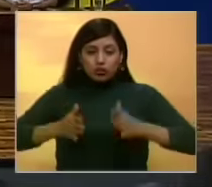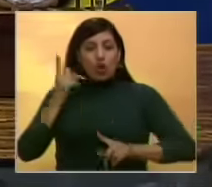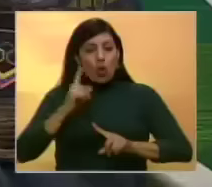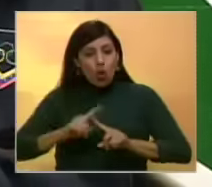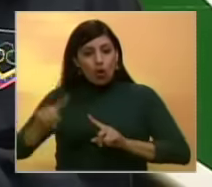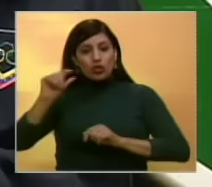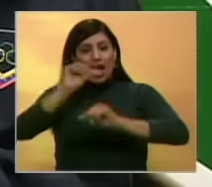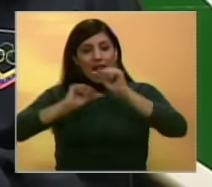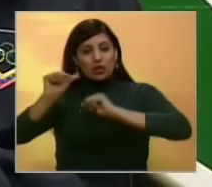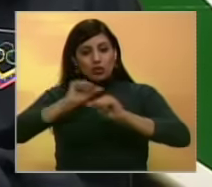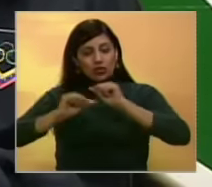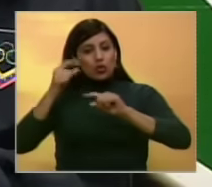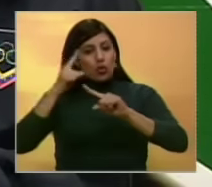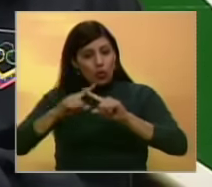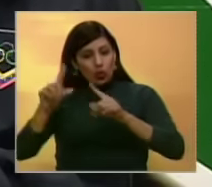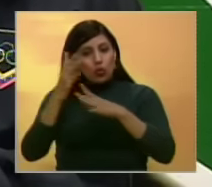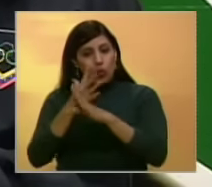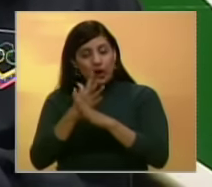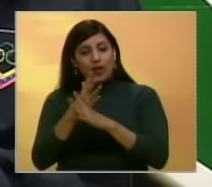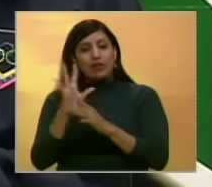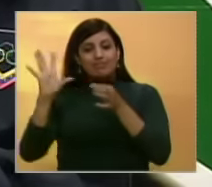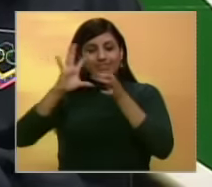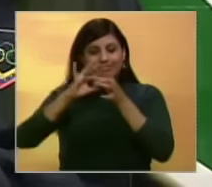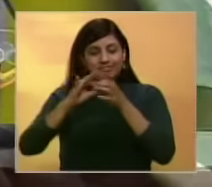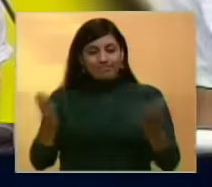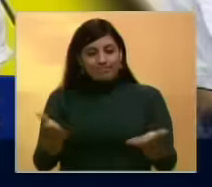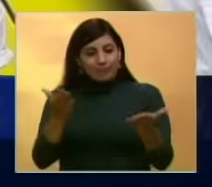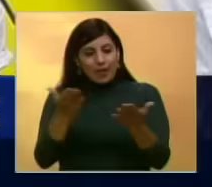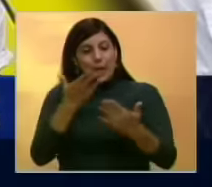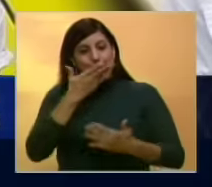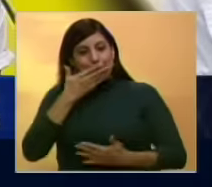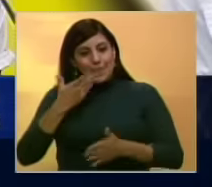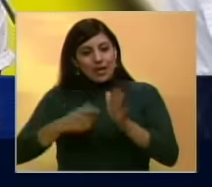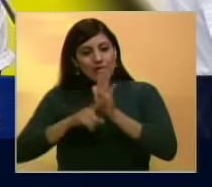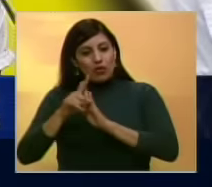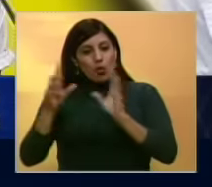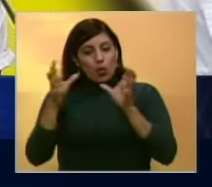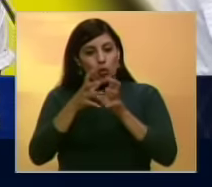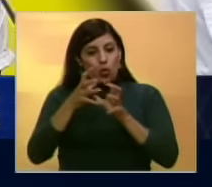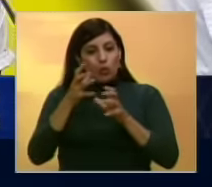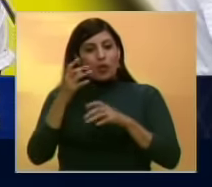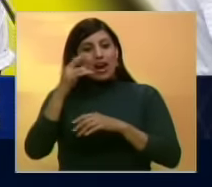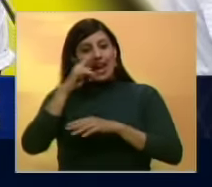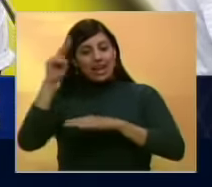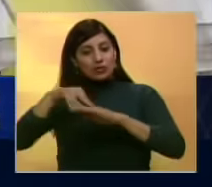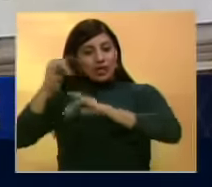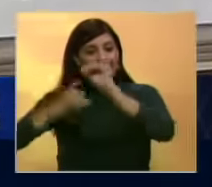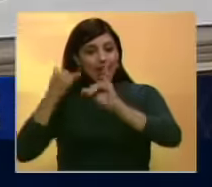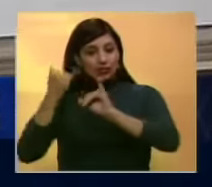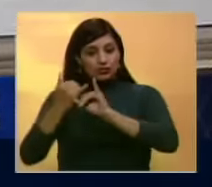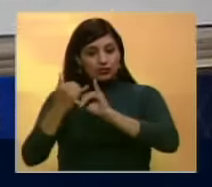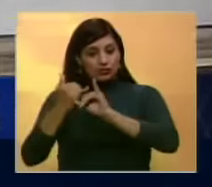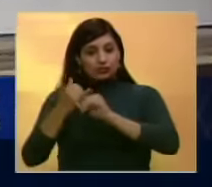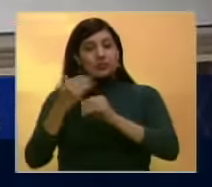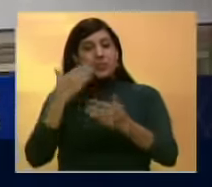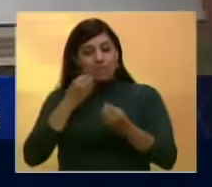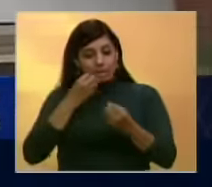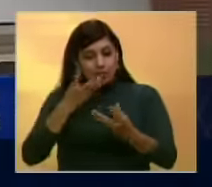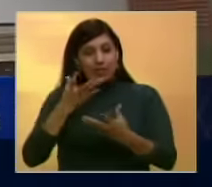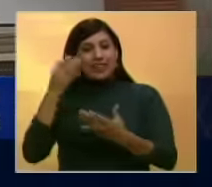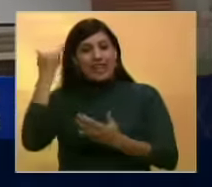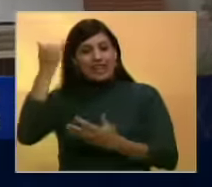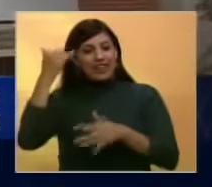Trail runing de Venezuela presentaron una alianza para fomentar y potenciar los circuitos de carreras nacionales e internacionales señalaron que